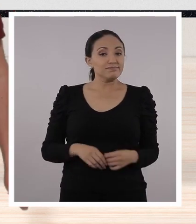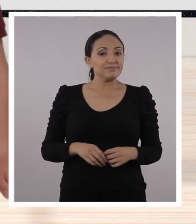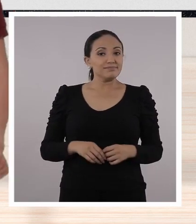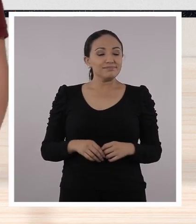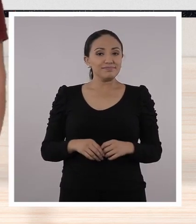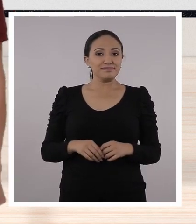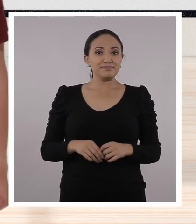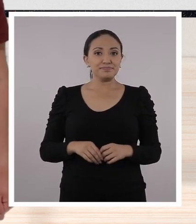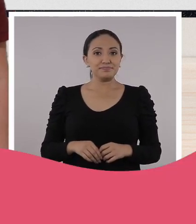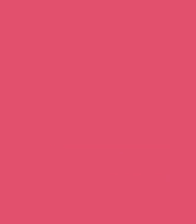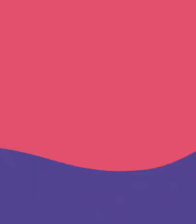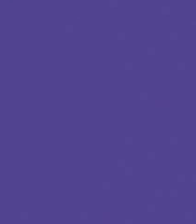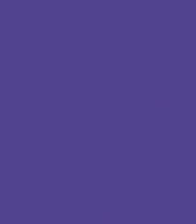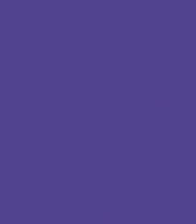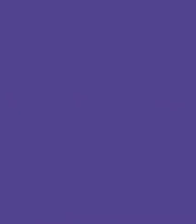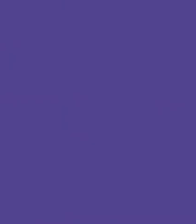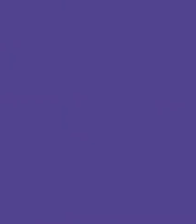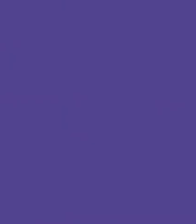somos como somos.